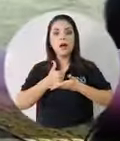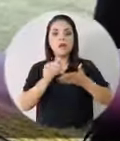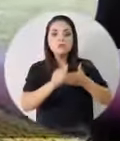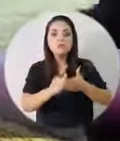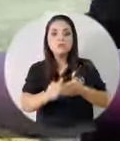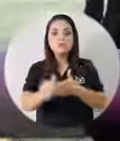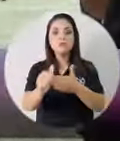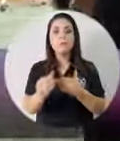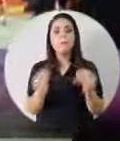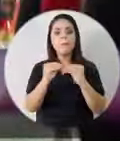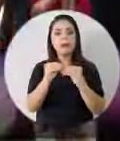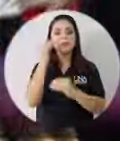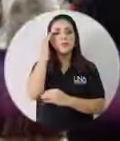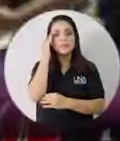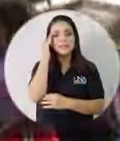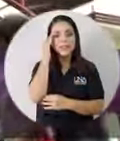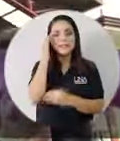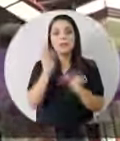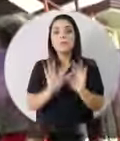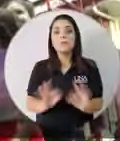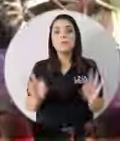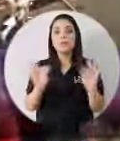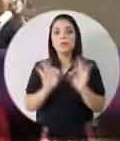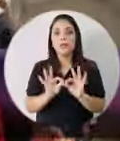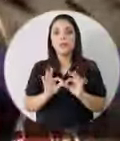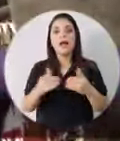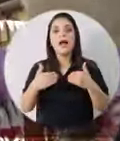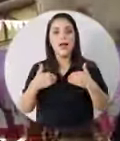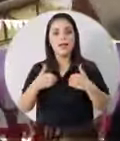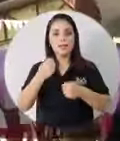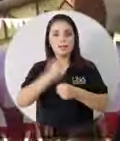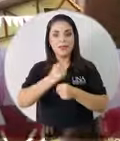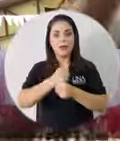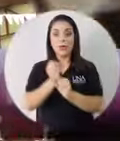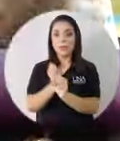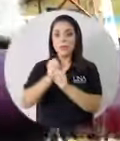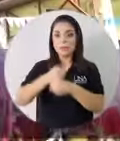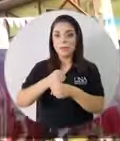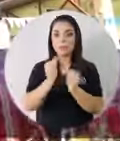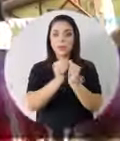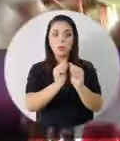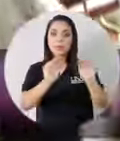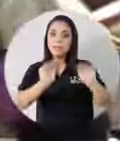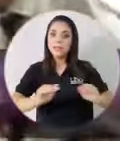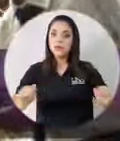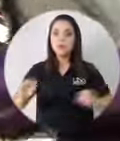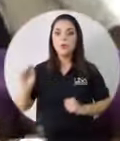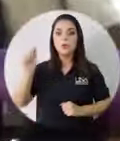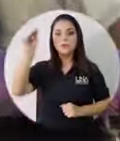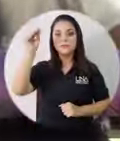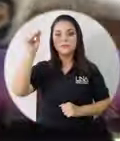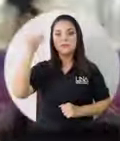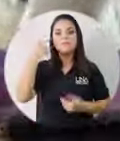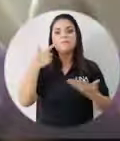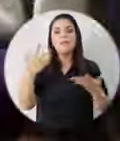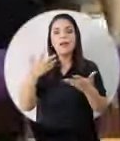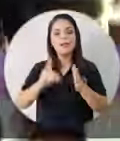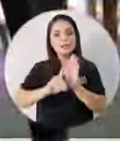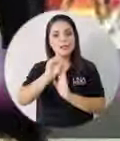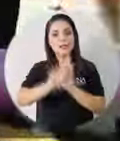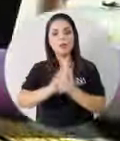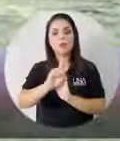a orientar, a tener más conciencia de la importancia que tiene el trabajo que realizamos con niños, niñas